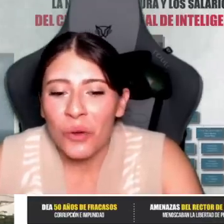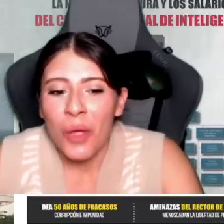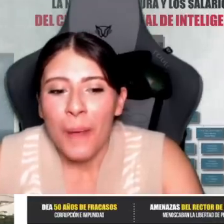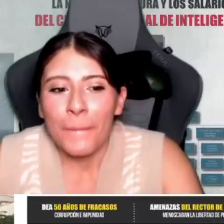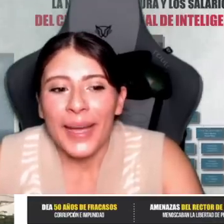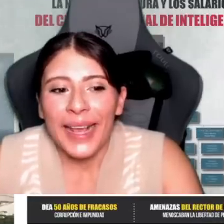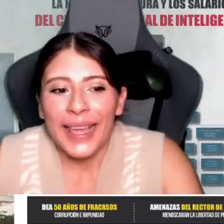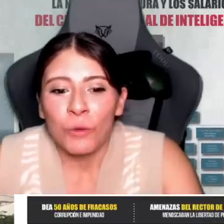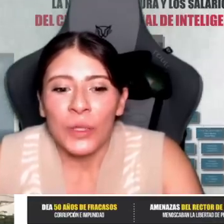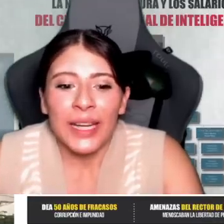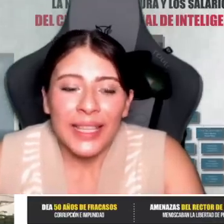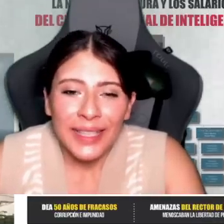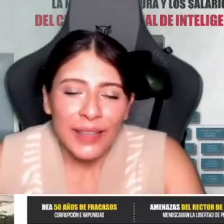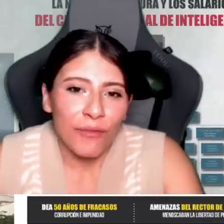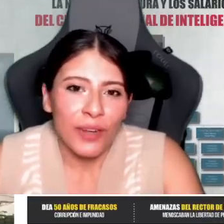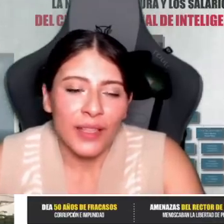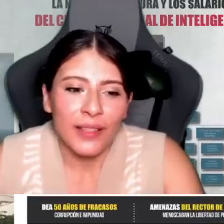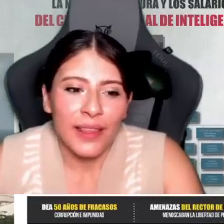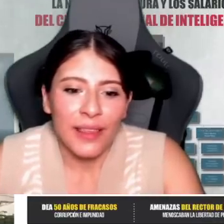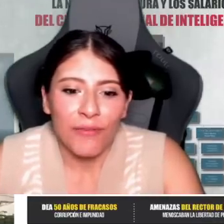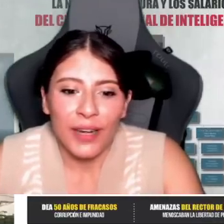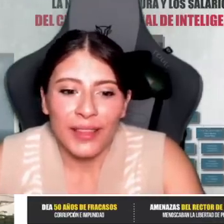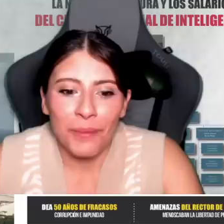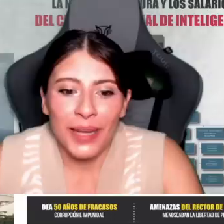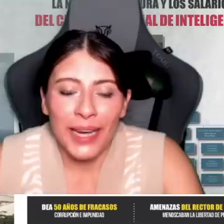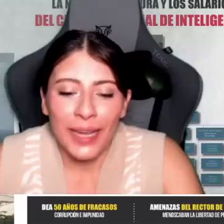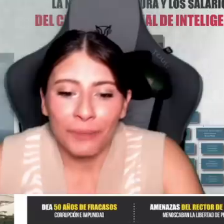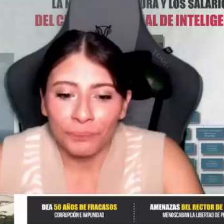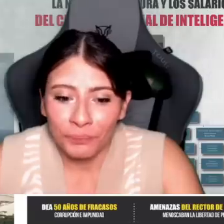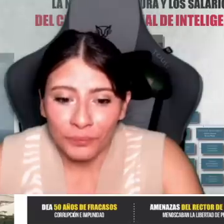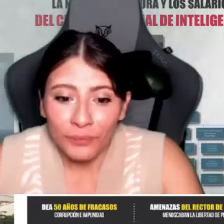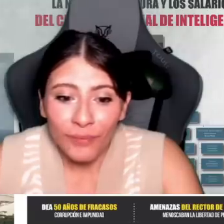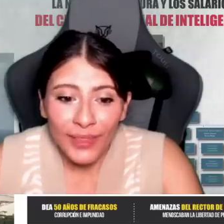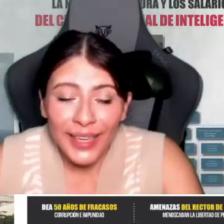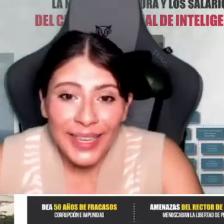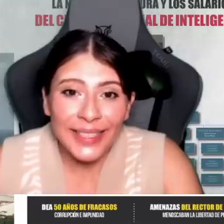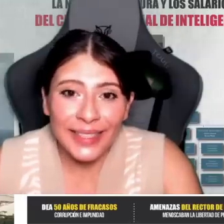turístico, para que utilicen de diferente manera